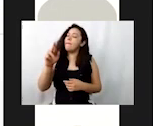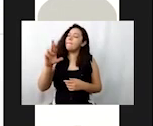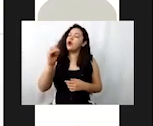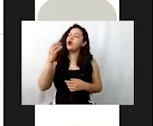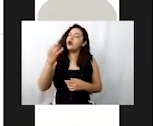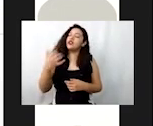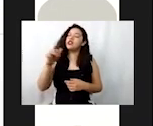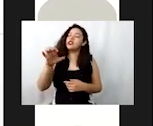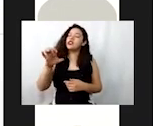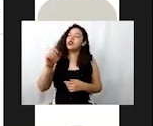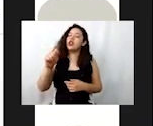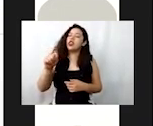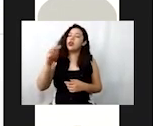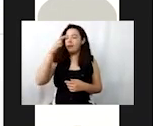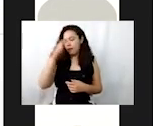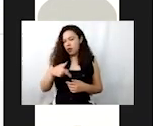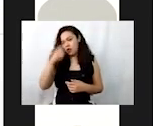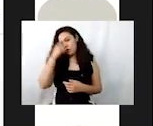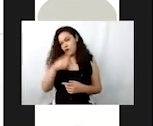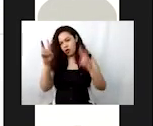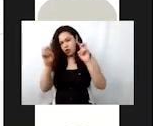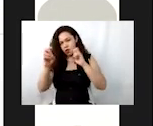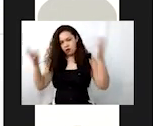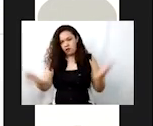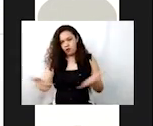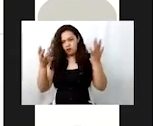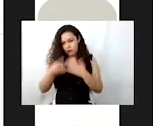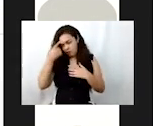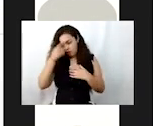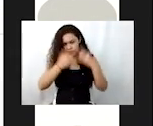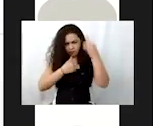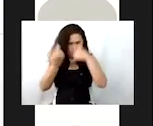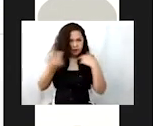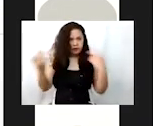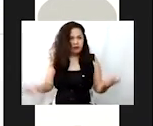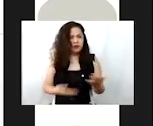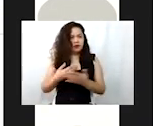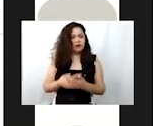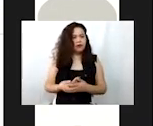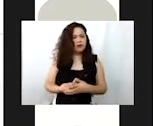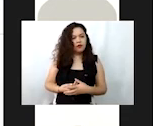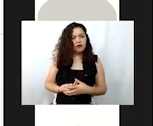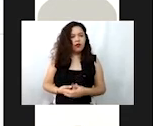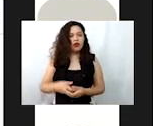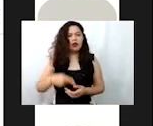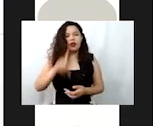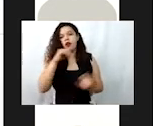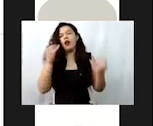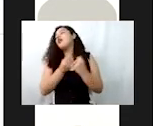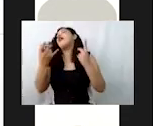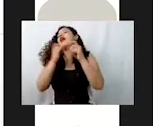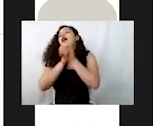para contribuir a este tema de la consulta que se hizo alternativa, pero también lo que dice el Informe